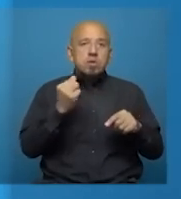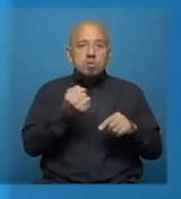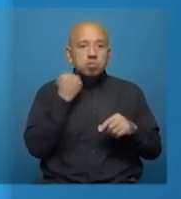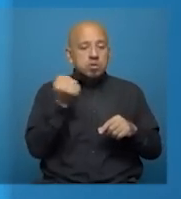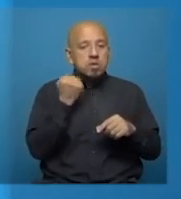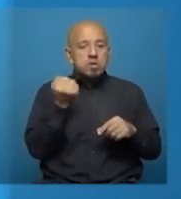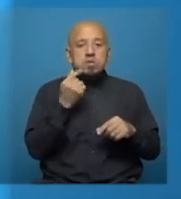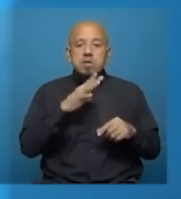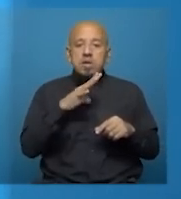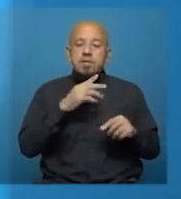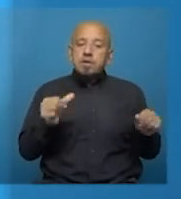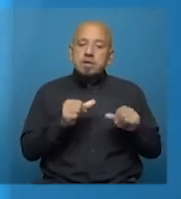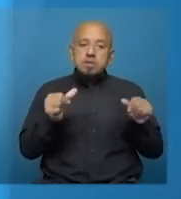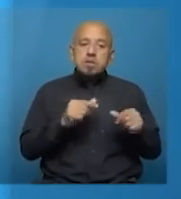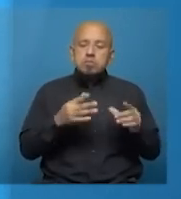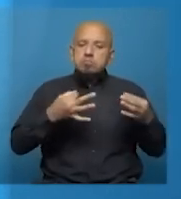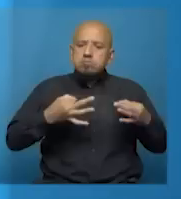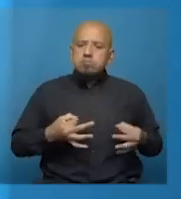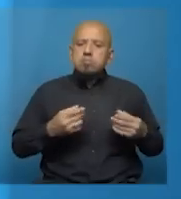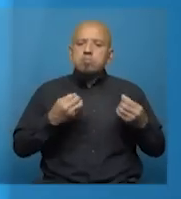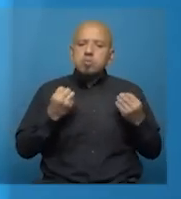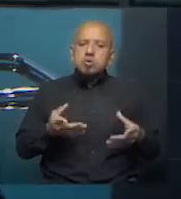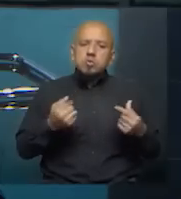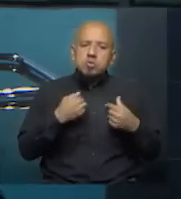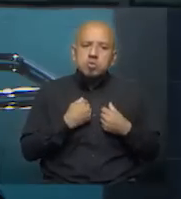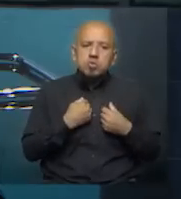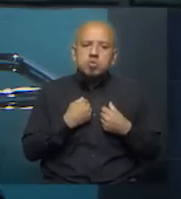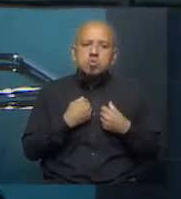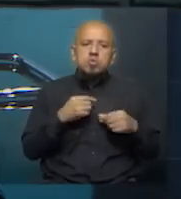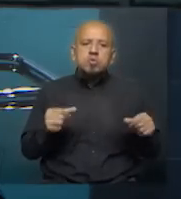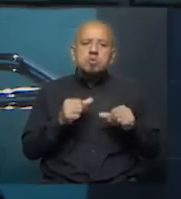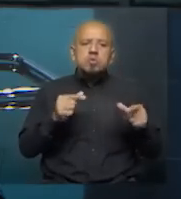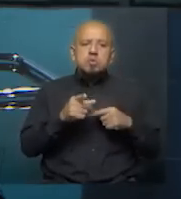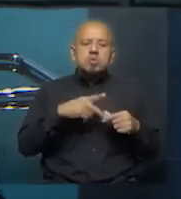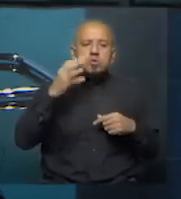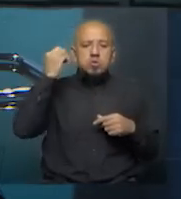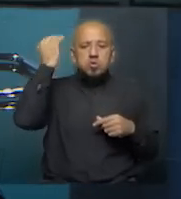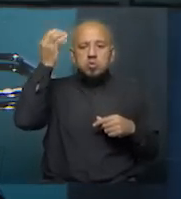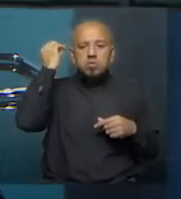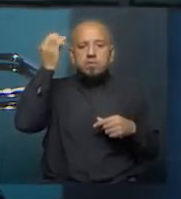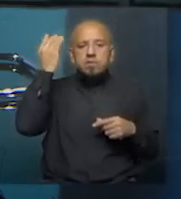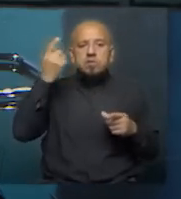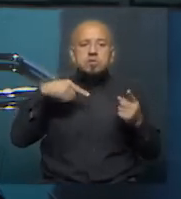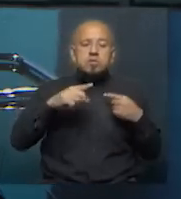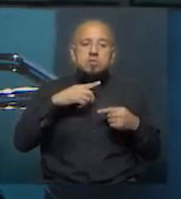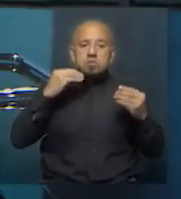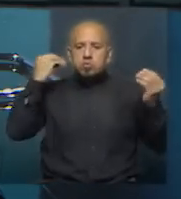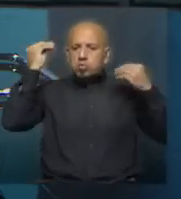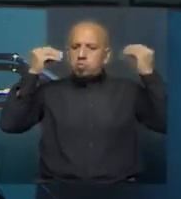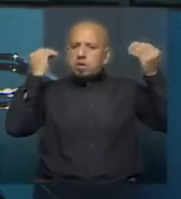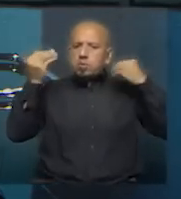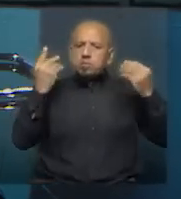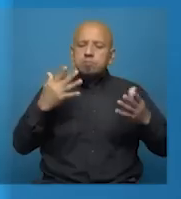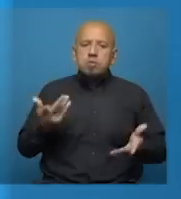que había que trabajarlo muy seriamente. Por eso fuimos nosotros los que hicimos esa conferencia, muy preocupados por los audios que